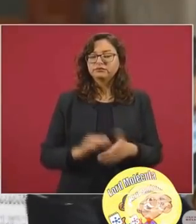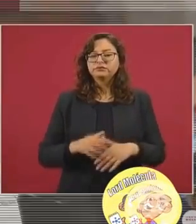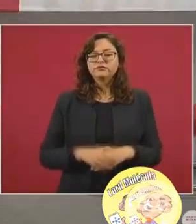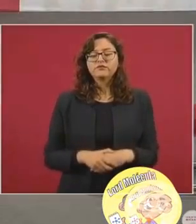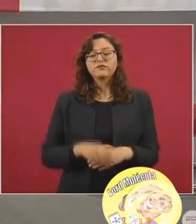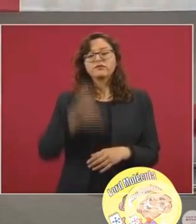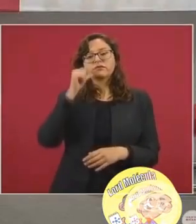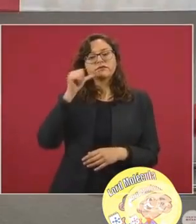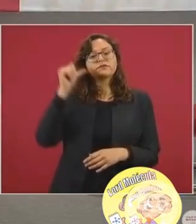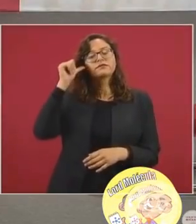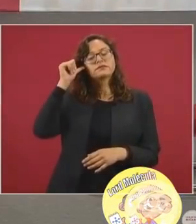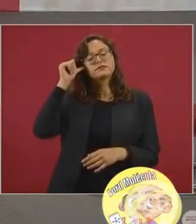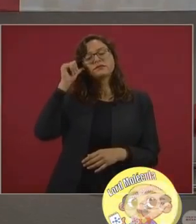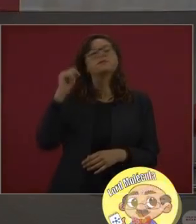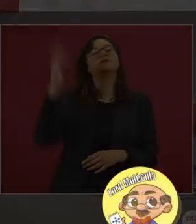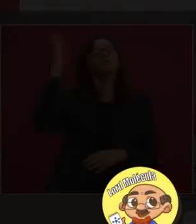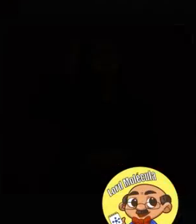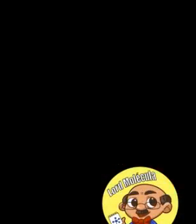justicia al pueblo de México?